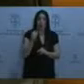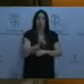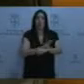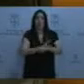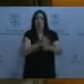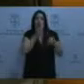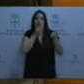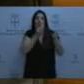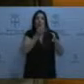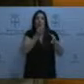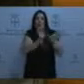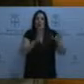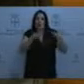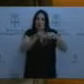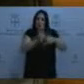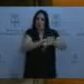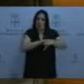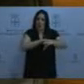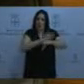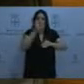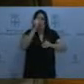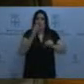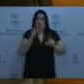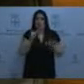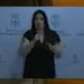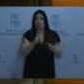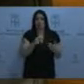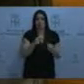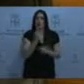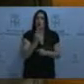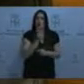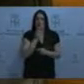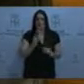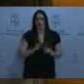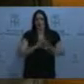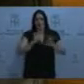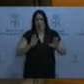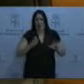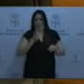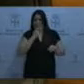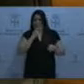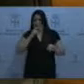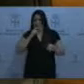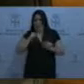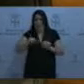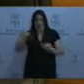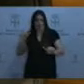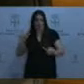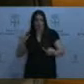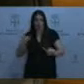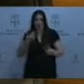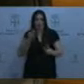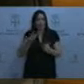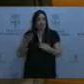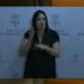Y el conjunto del Gobierno, yo creo que en este caso tiene un compromiso ya tomado ya desde el mes de septiembre, lo ha manifestado, y el conjunto